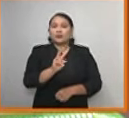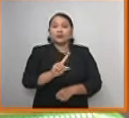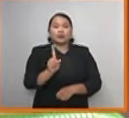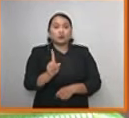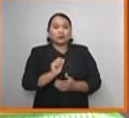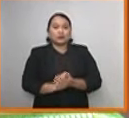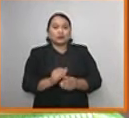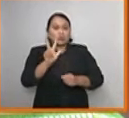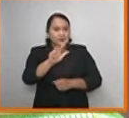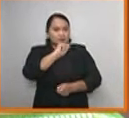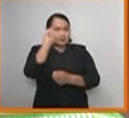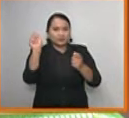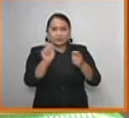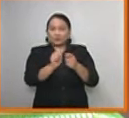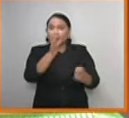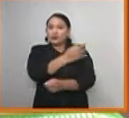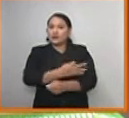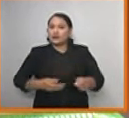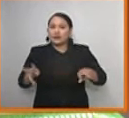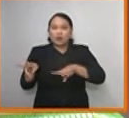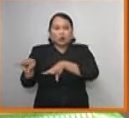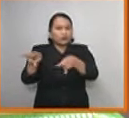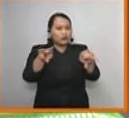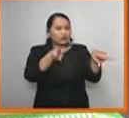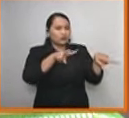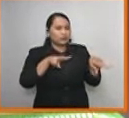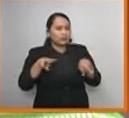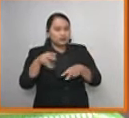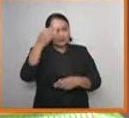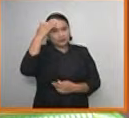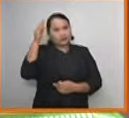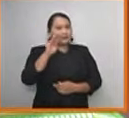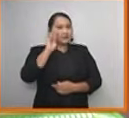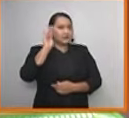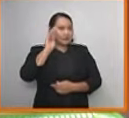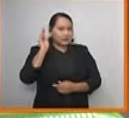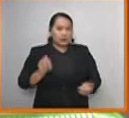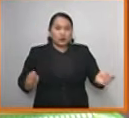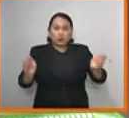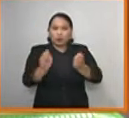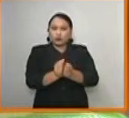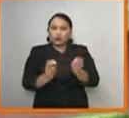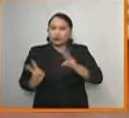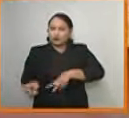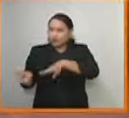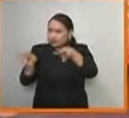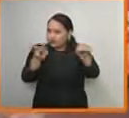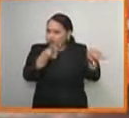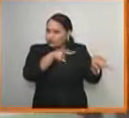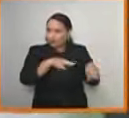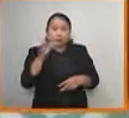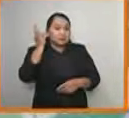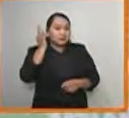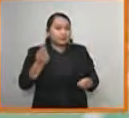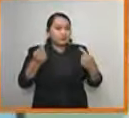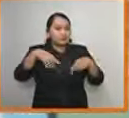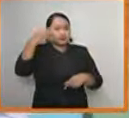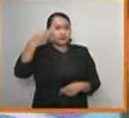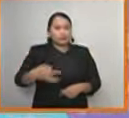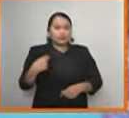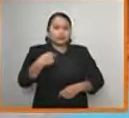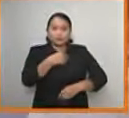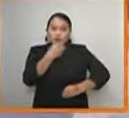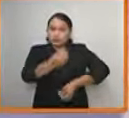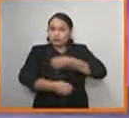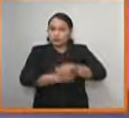3 en punto de la tarde, estamos completamente en vivo. Les saluda Belinda Roca en compañía de nuestra auditora, quien le da transparencia a cada uno de nuestros sorteos.